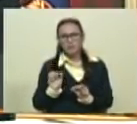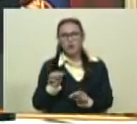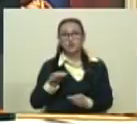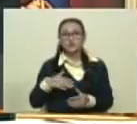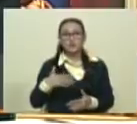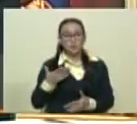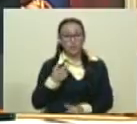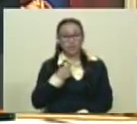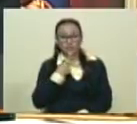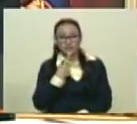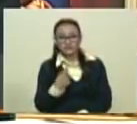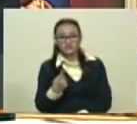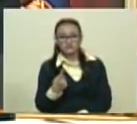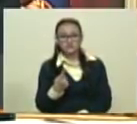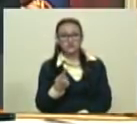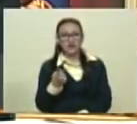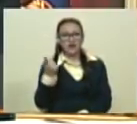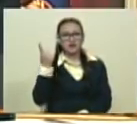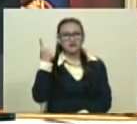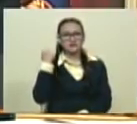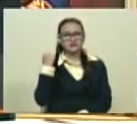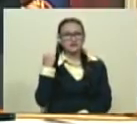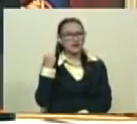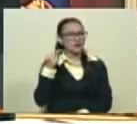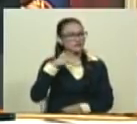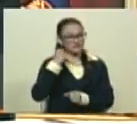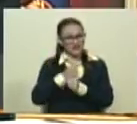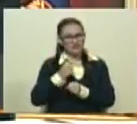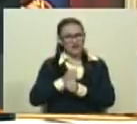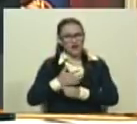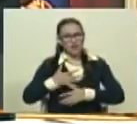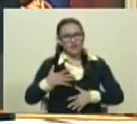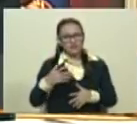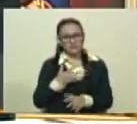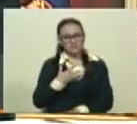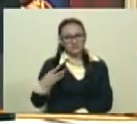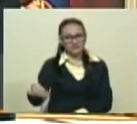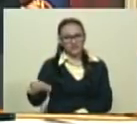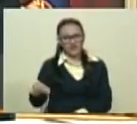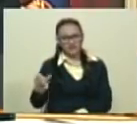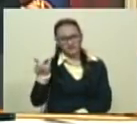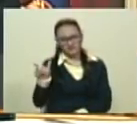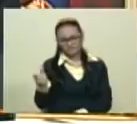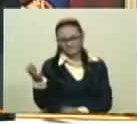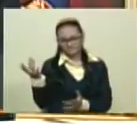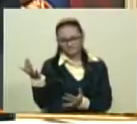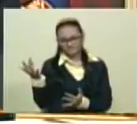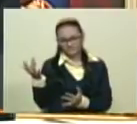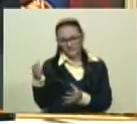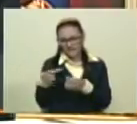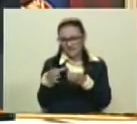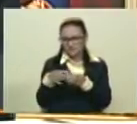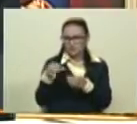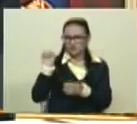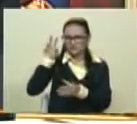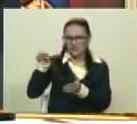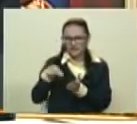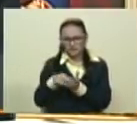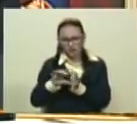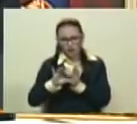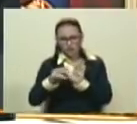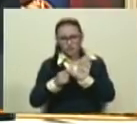decir, ayer tuve una larga jornada con la presidenta y un equipo de la Asamblea Nacional